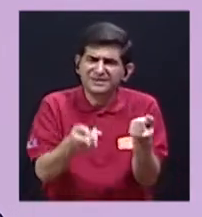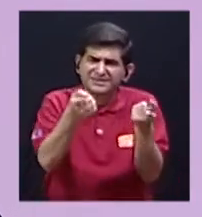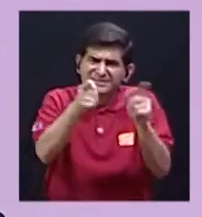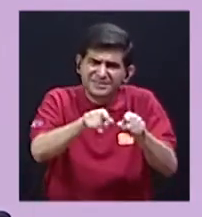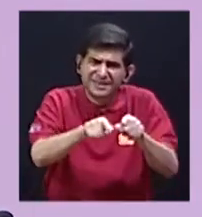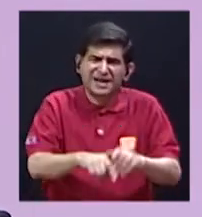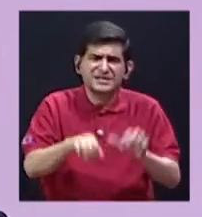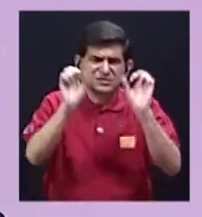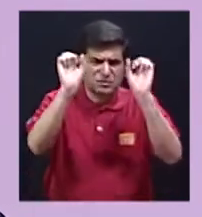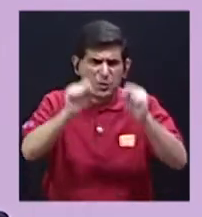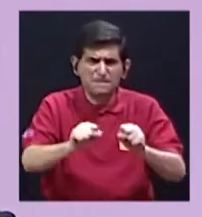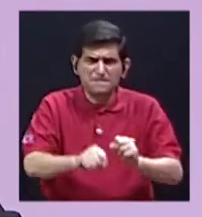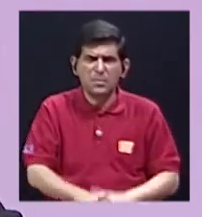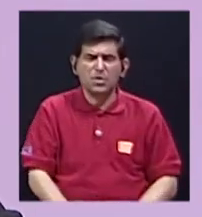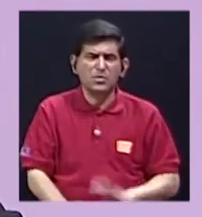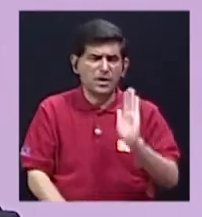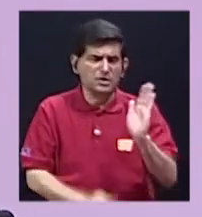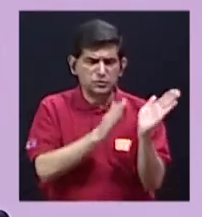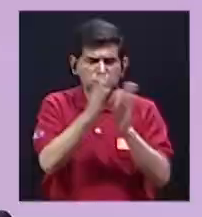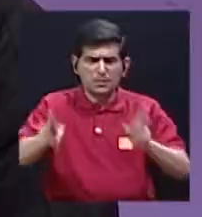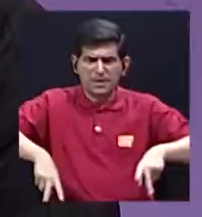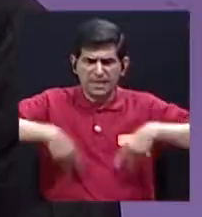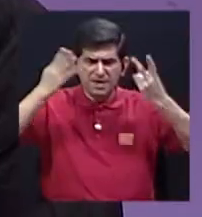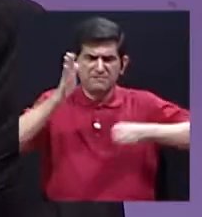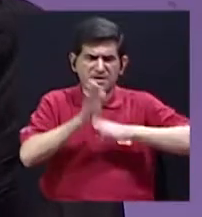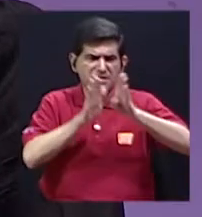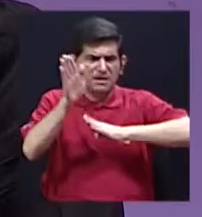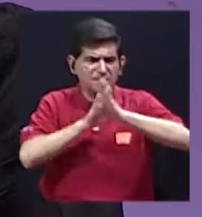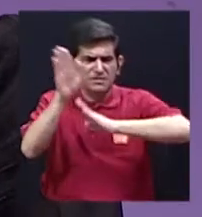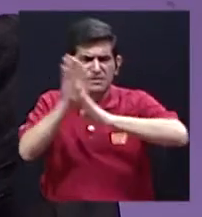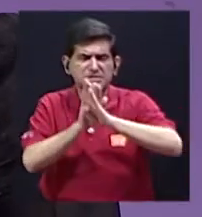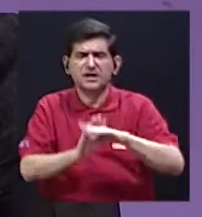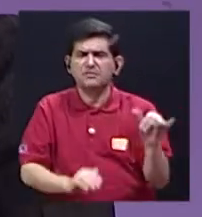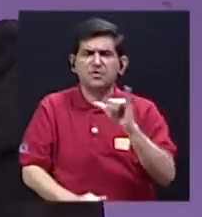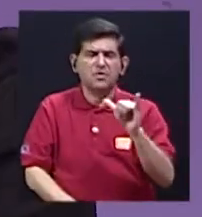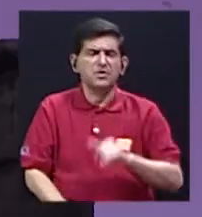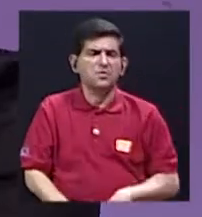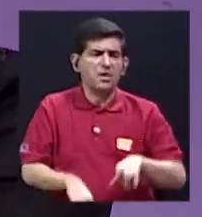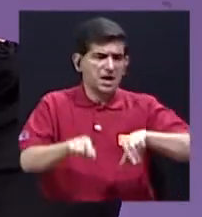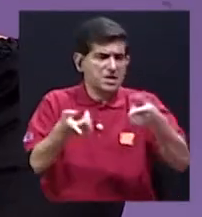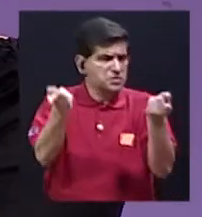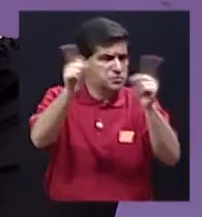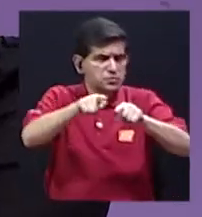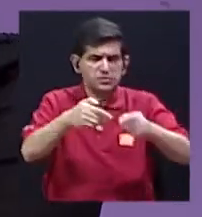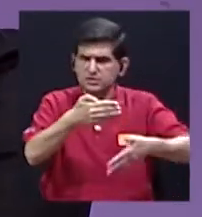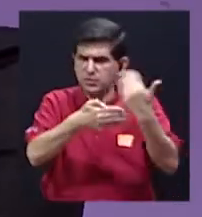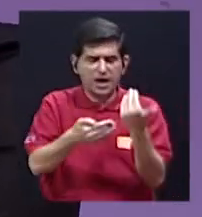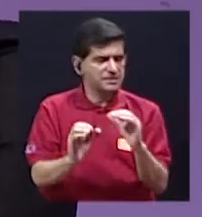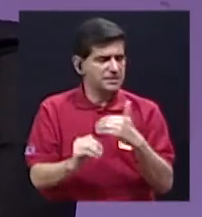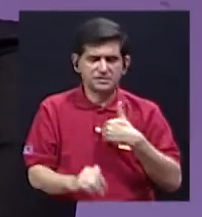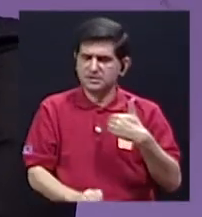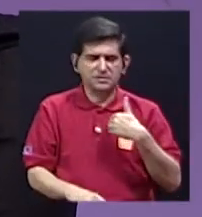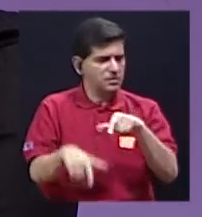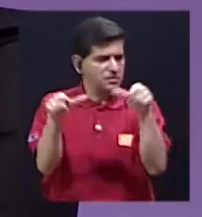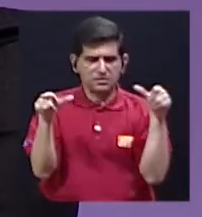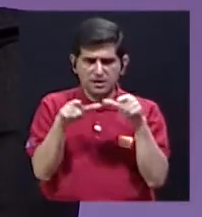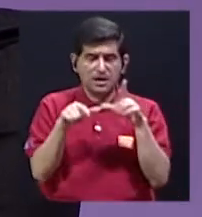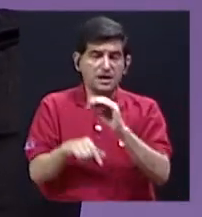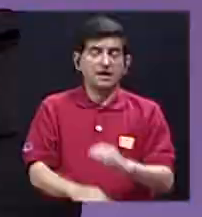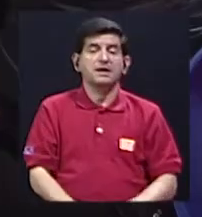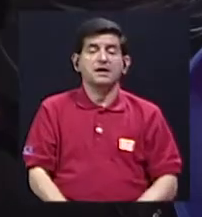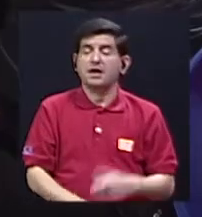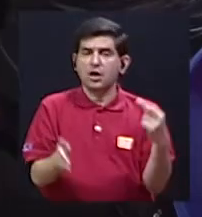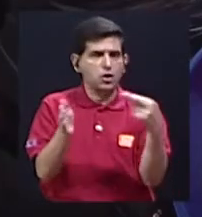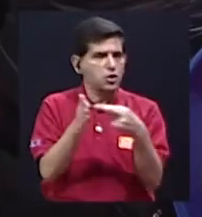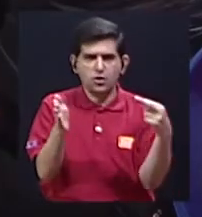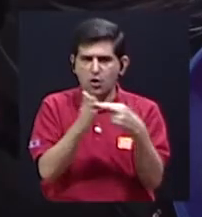concebir y hacer su plan de vida y desarrollar su plan de vida como si la violación hubiera sucedido y sobre todo garantías de no